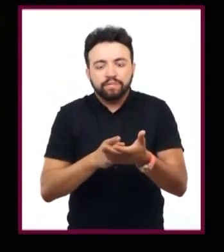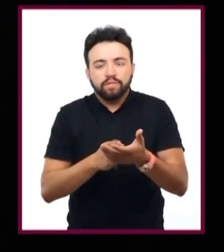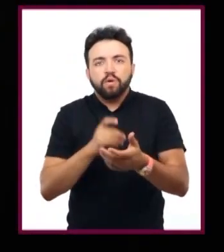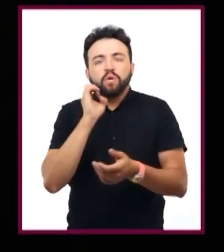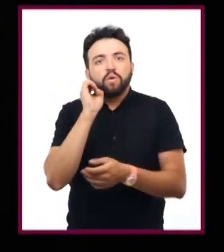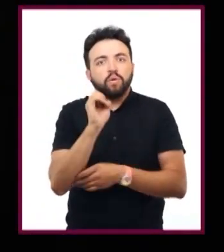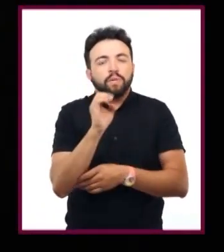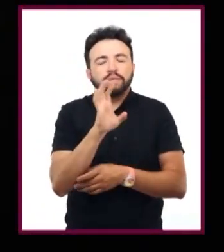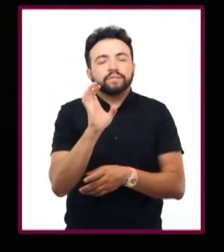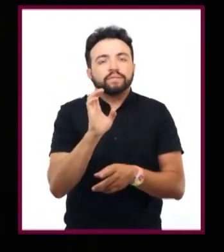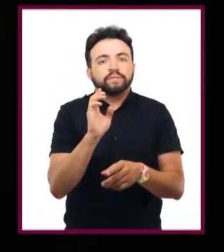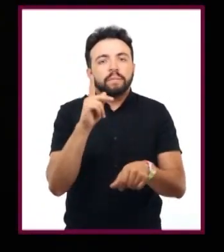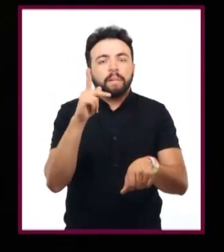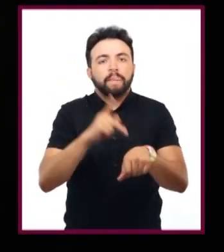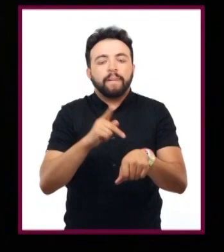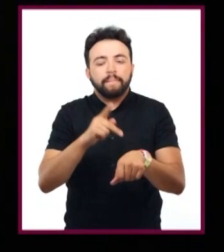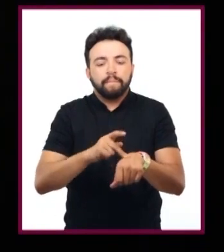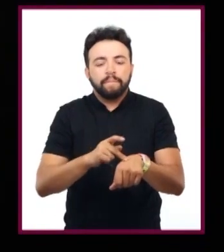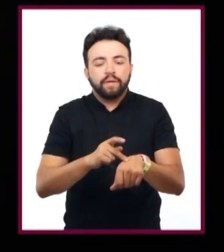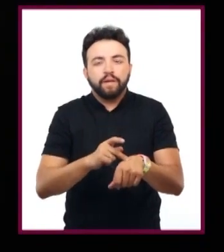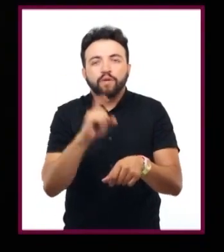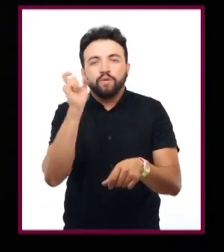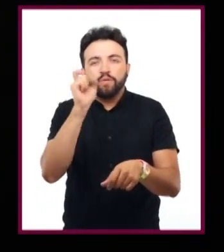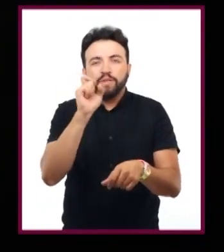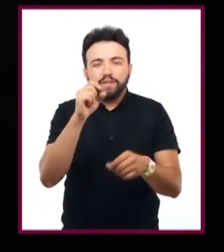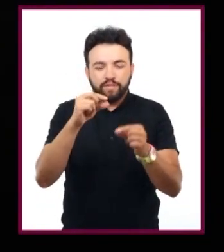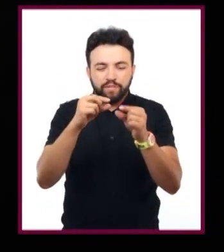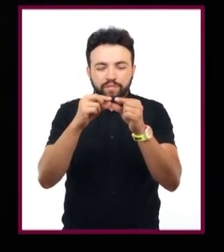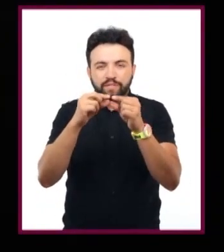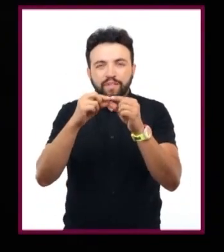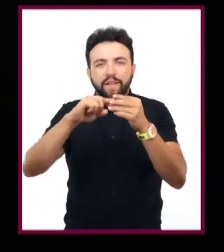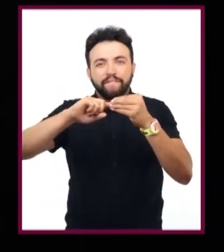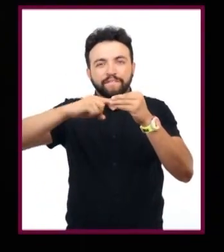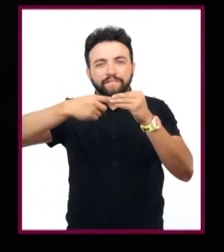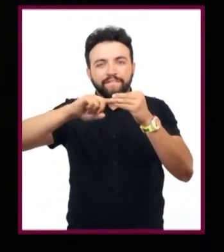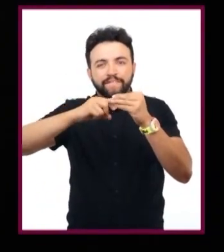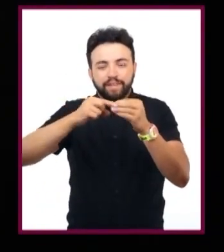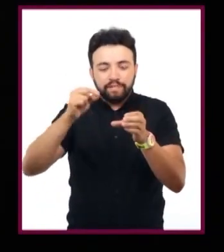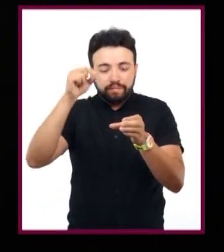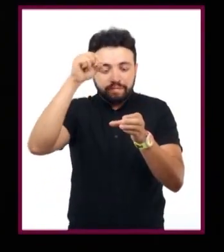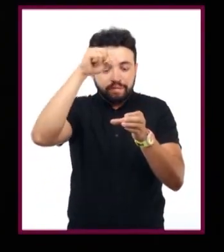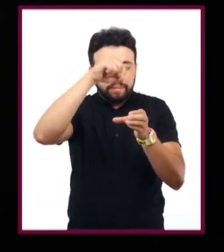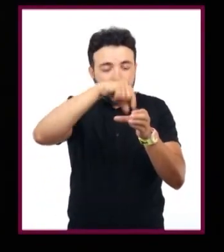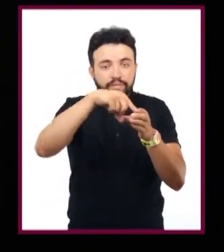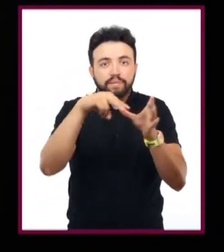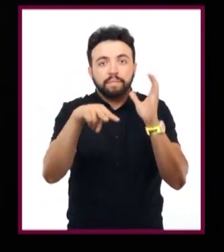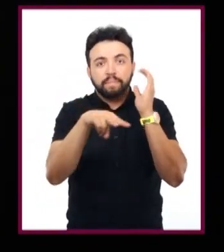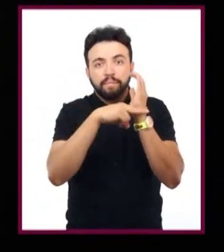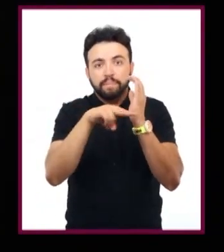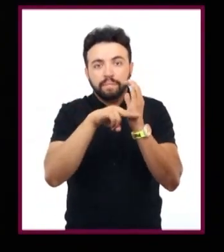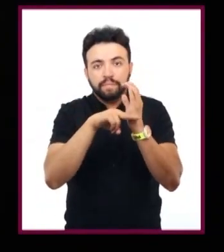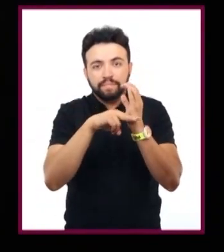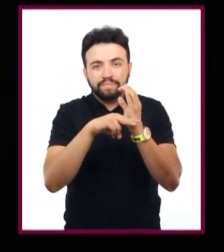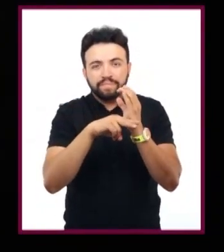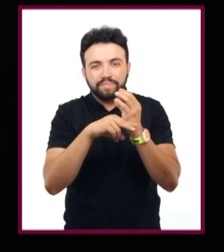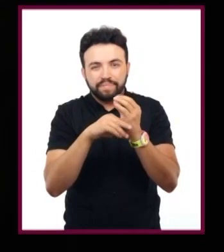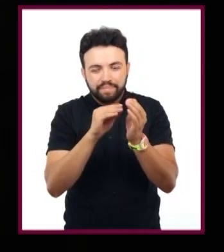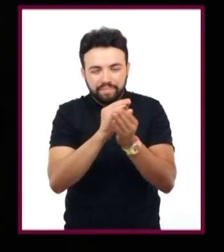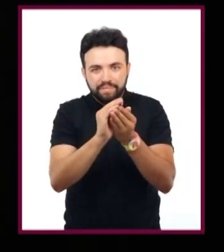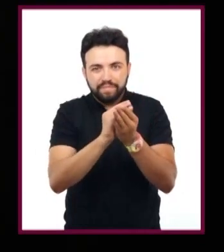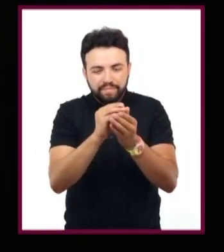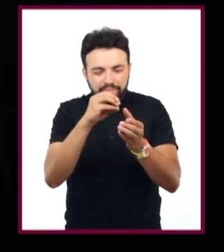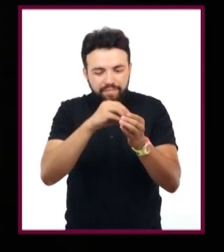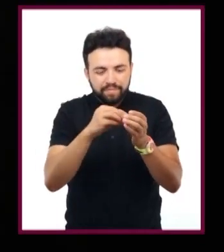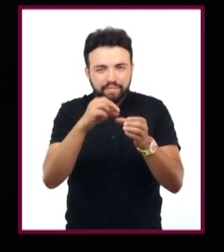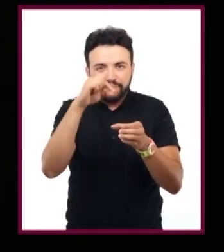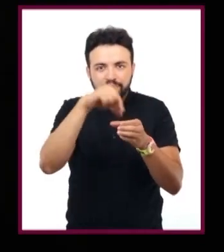para elegir la figura de la próxima piñata. ¿O qué tal cuando en la primaria nos pusieron a germinar un frijolito? ¡Sí!